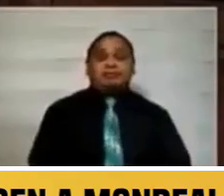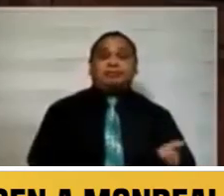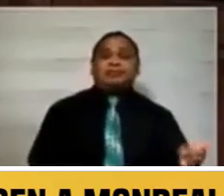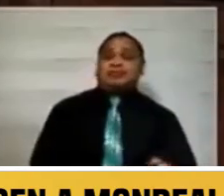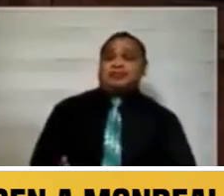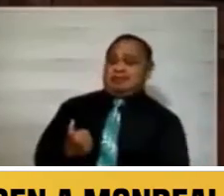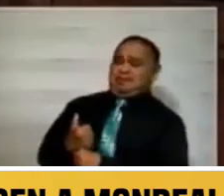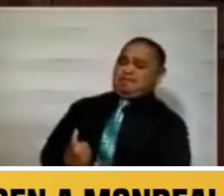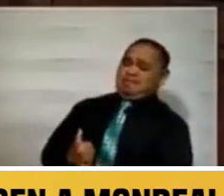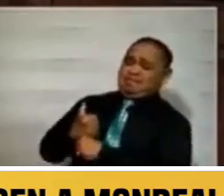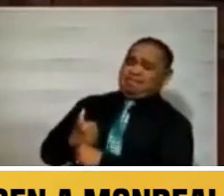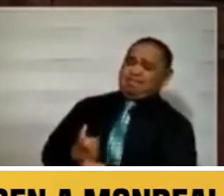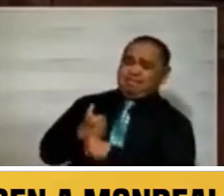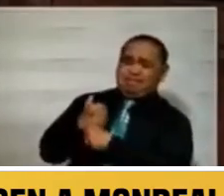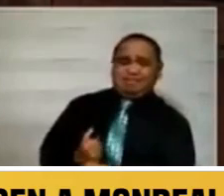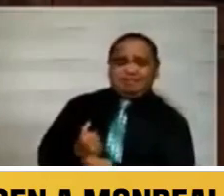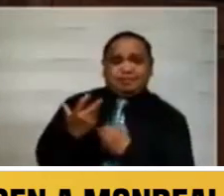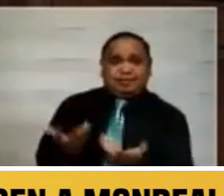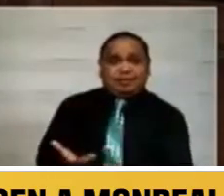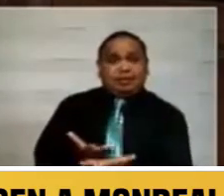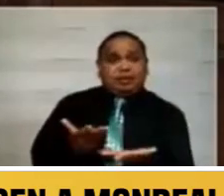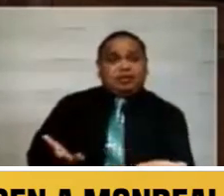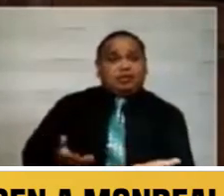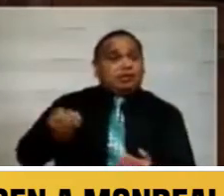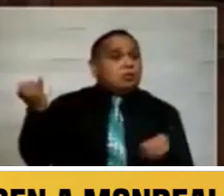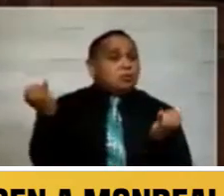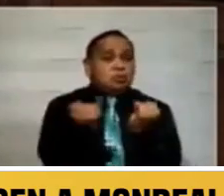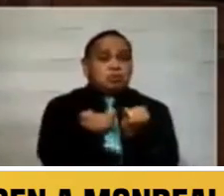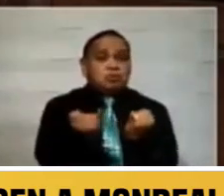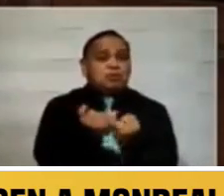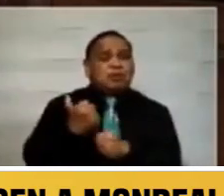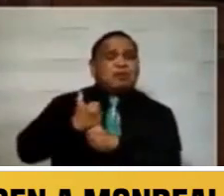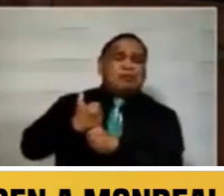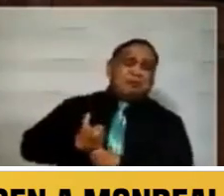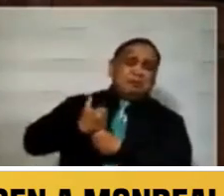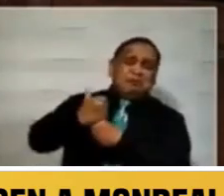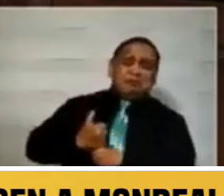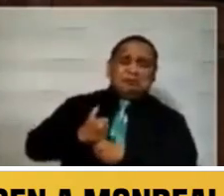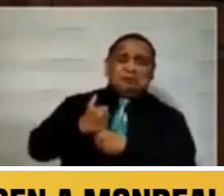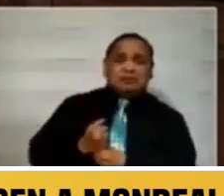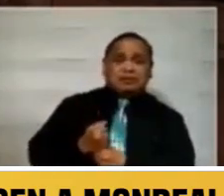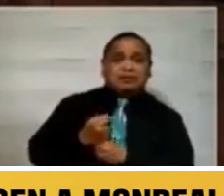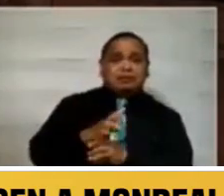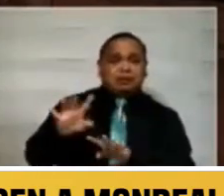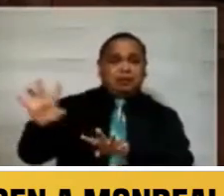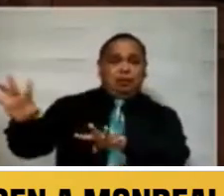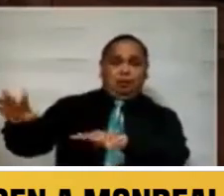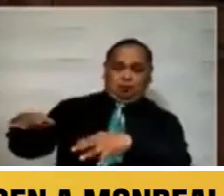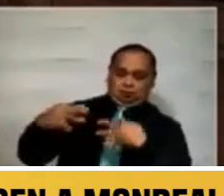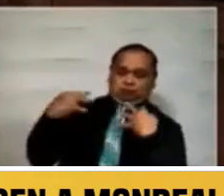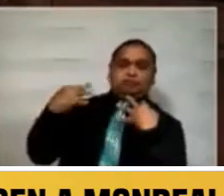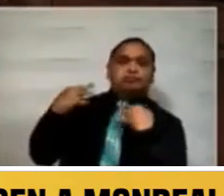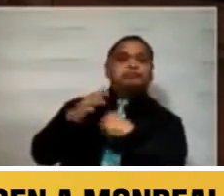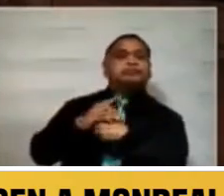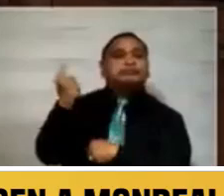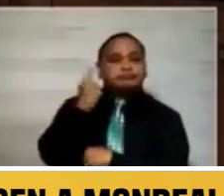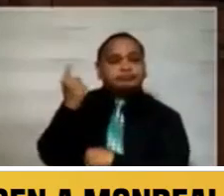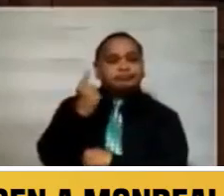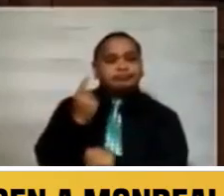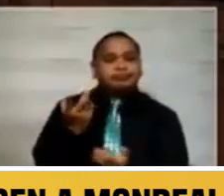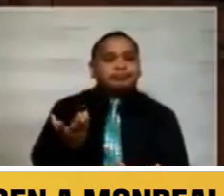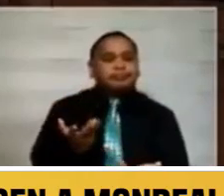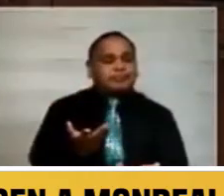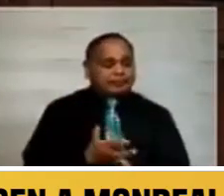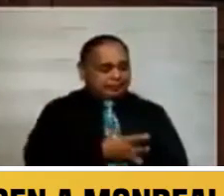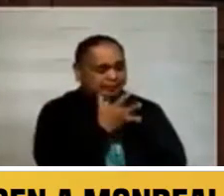la víctima Y eso es lo que trató de hacer ahora y entonces pero Imagínese se evidenció porque inmediatamente reaccionó fuera